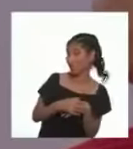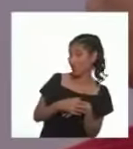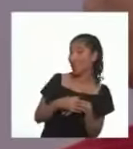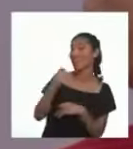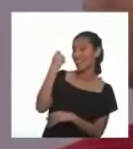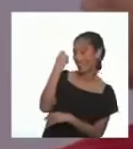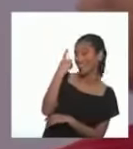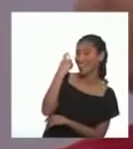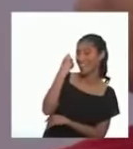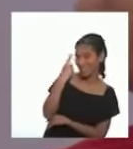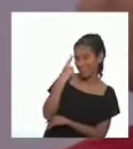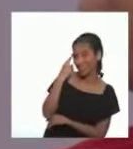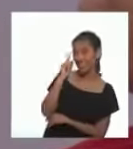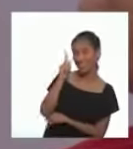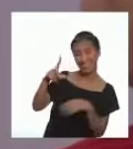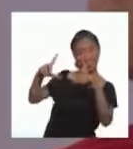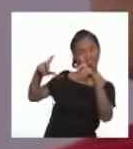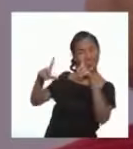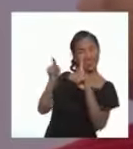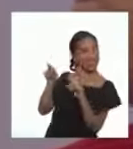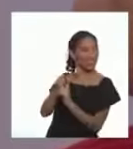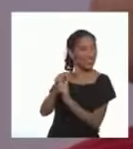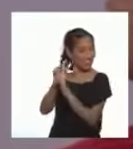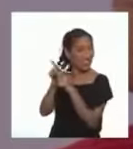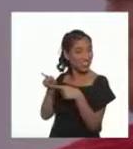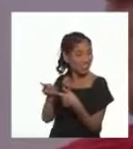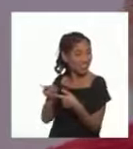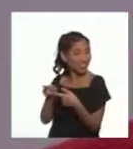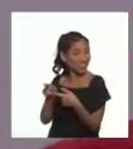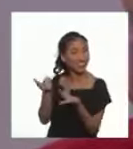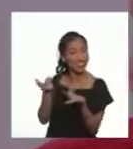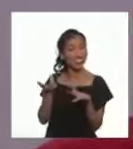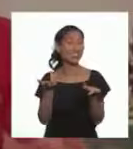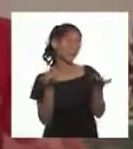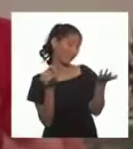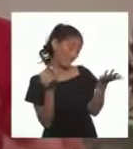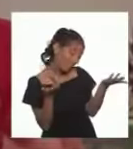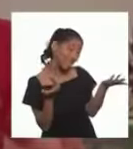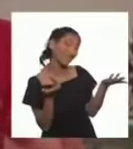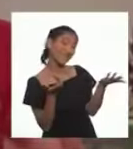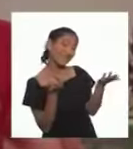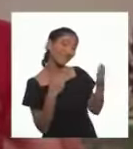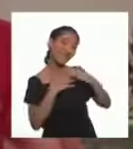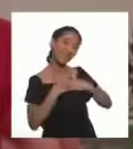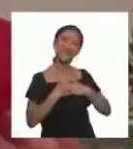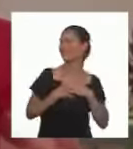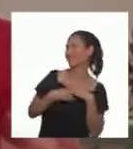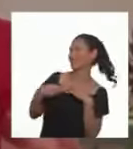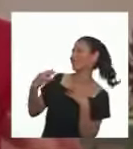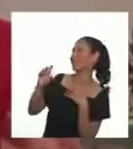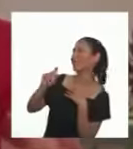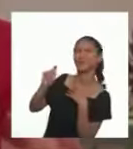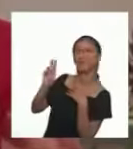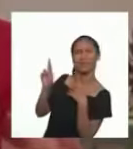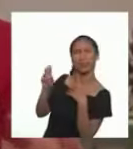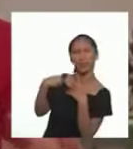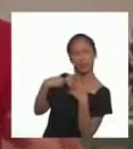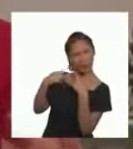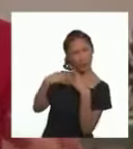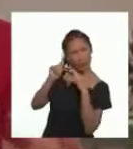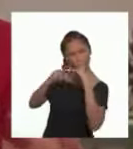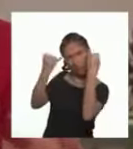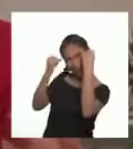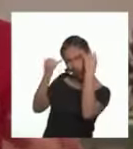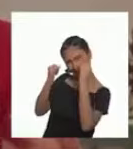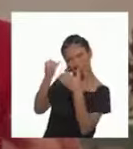Ya entiendo por qué esa foto es tan especial para ti. Sí. Héctor, yo tengo algunas ideas sobre